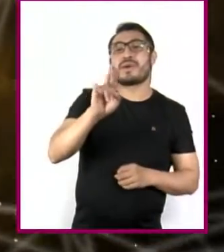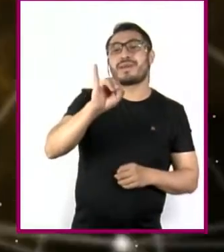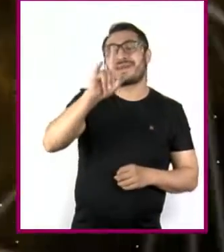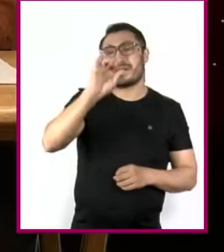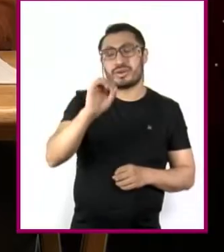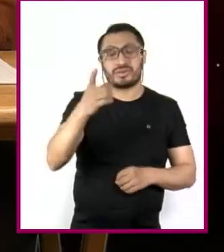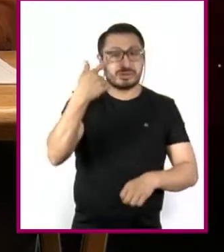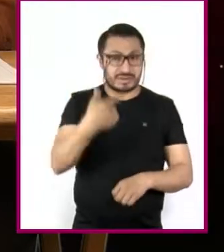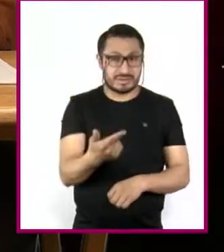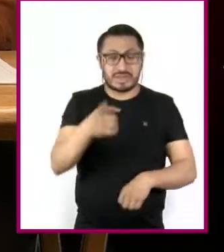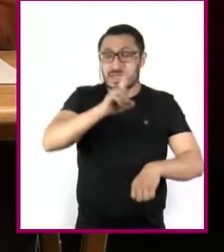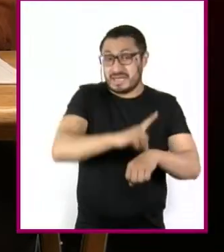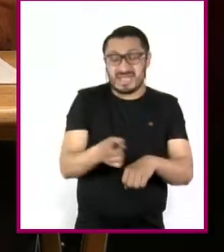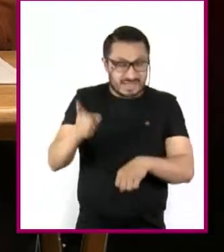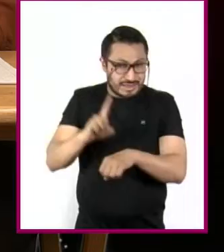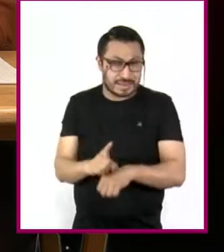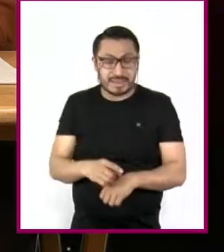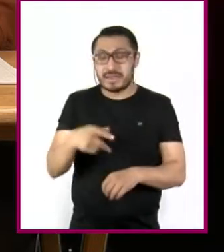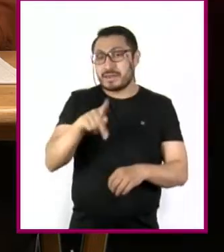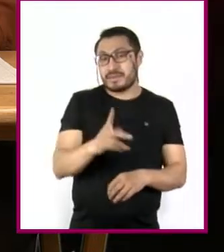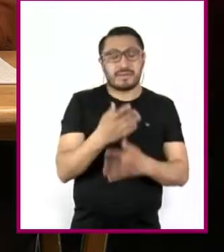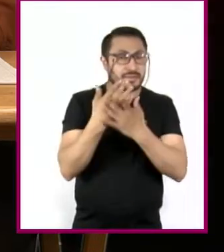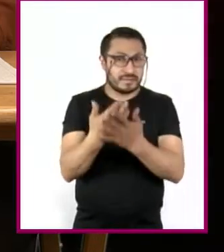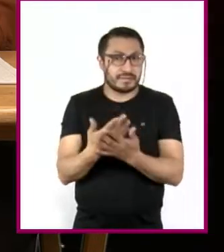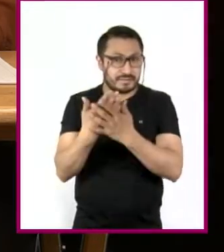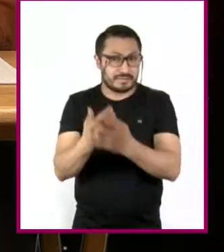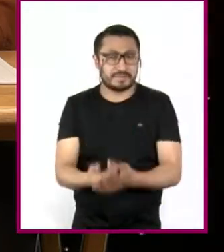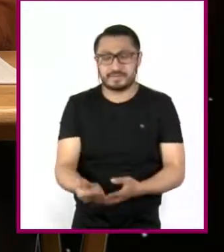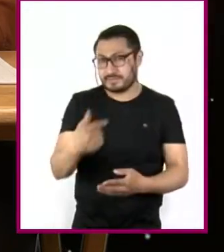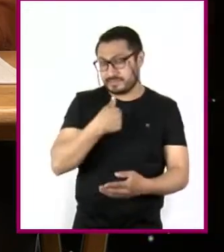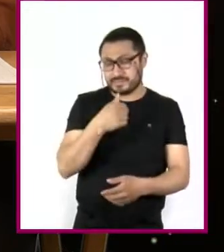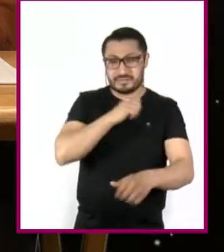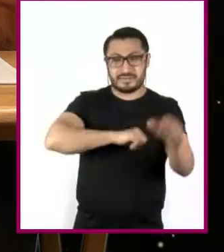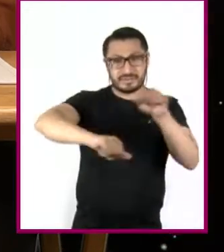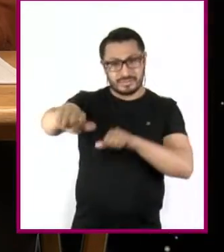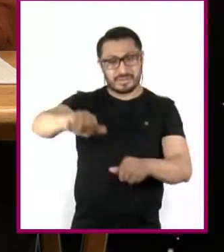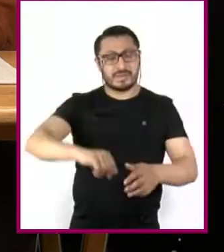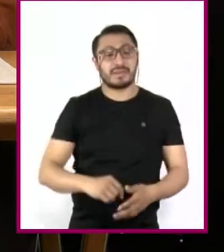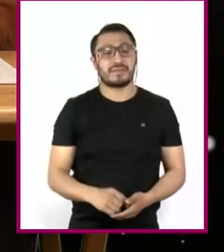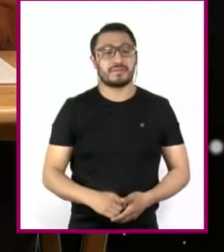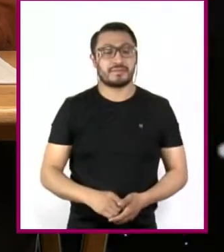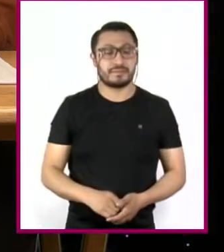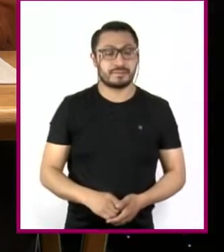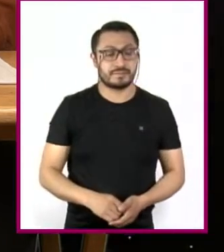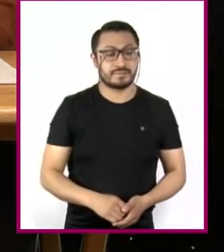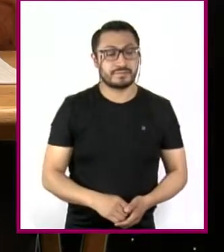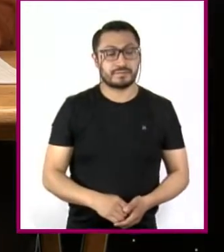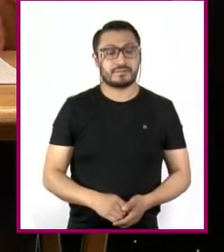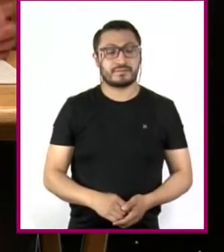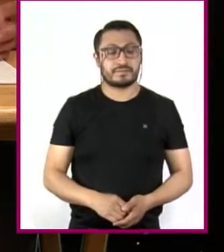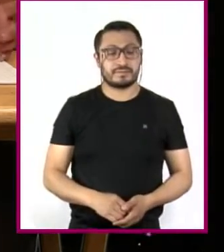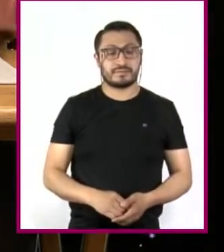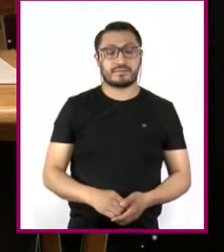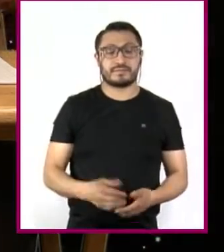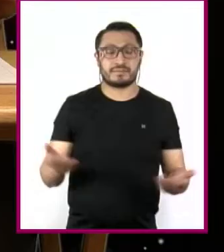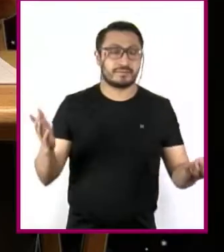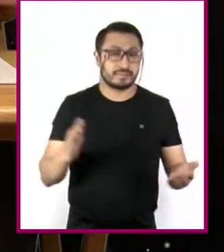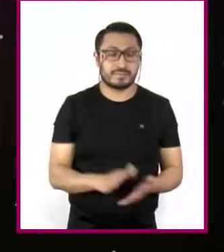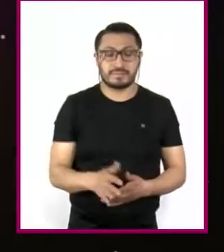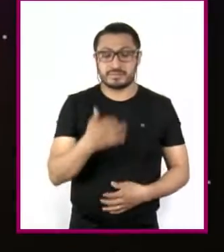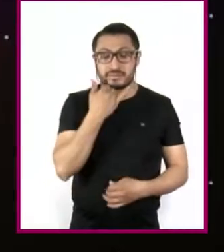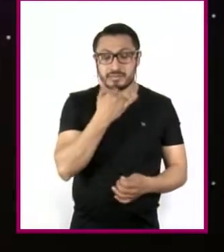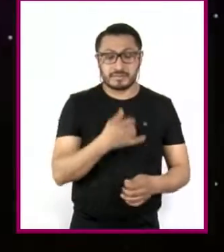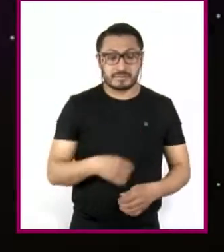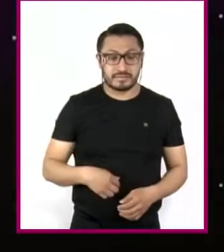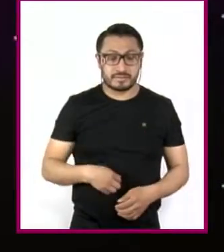de días. Ey, pero espera un momento, tramposa. Ya era mi turno de hacer una pregunta. ¡Qué gandalla! Ay, Memo,